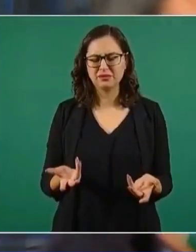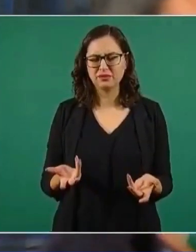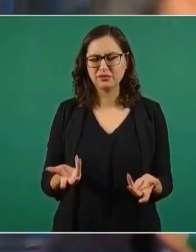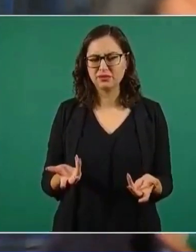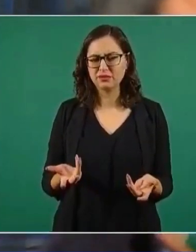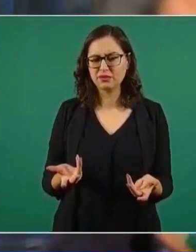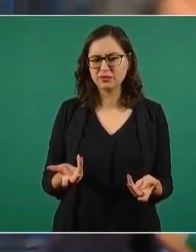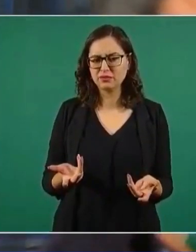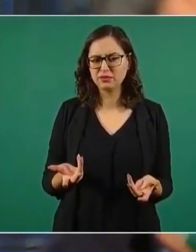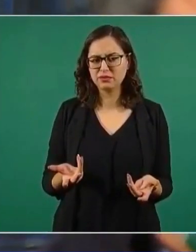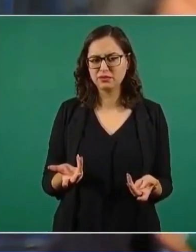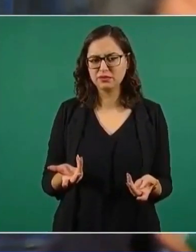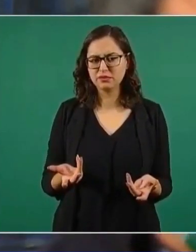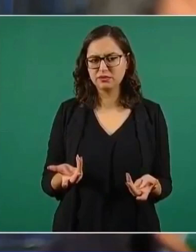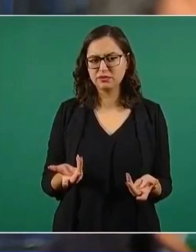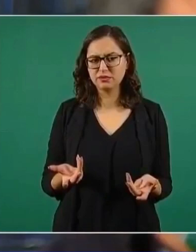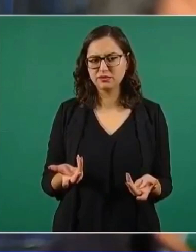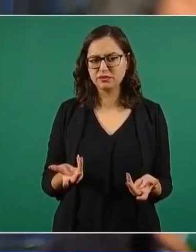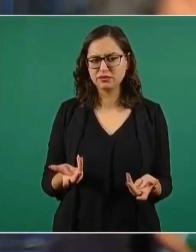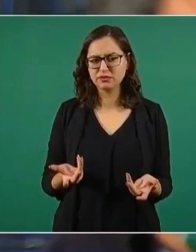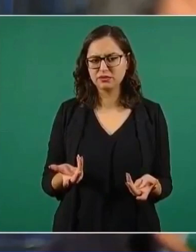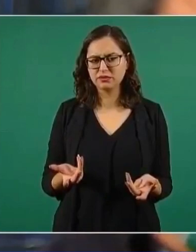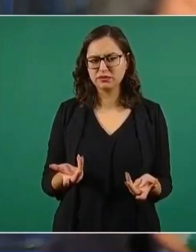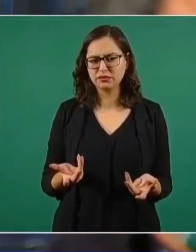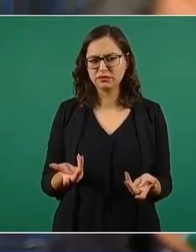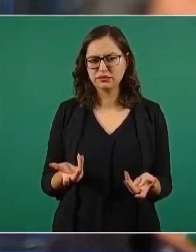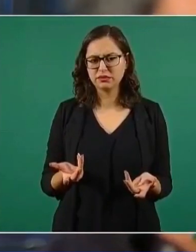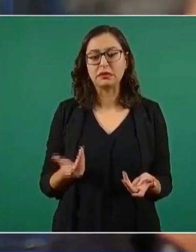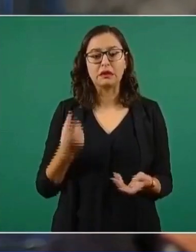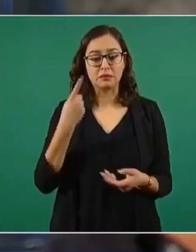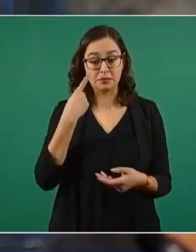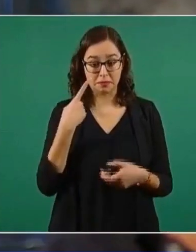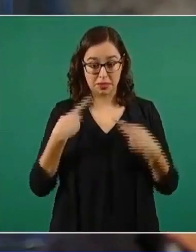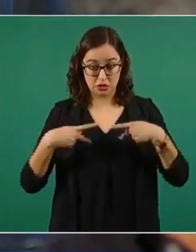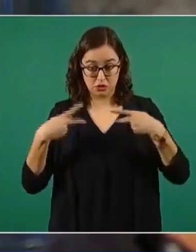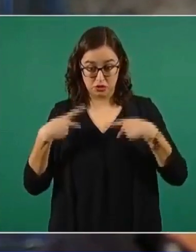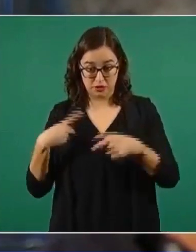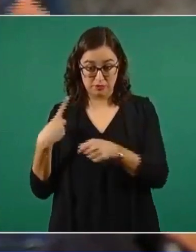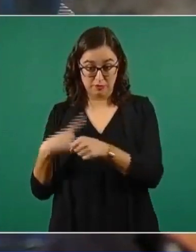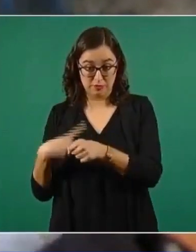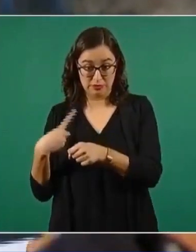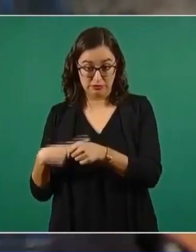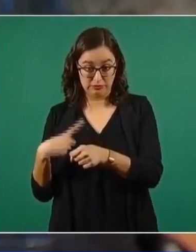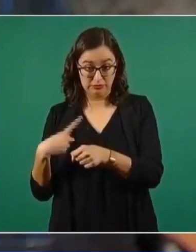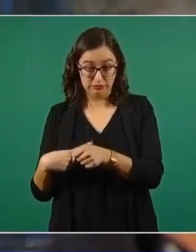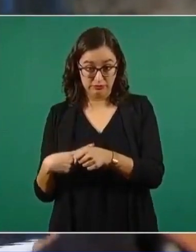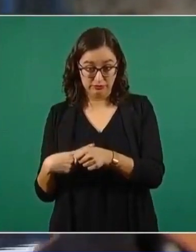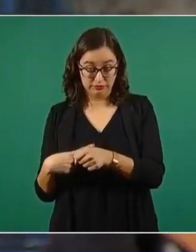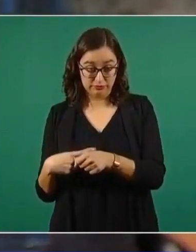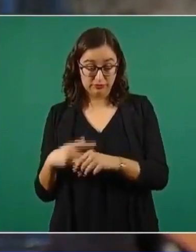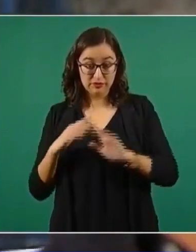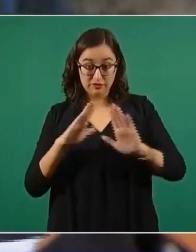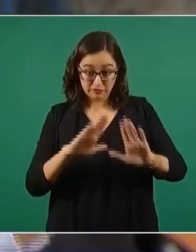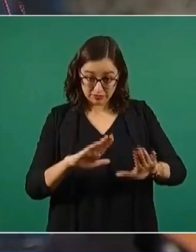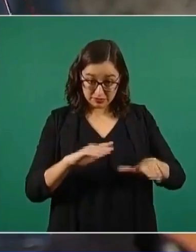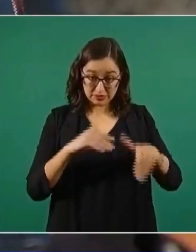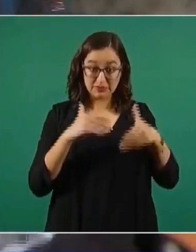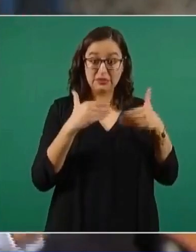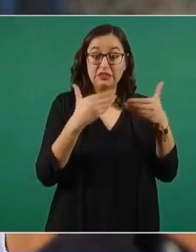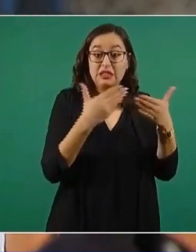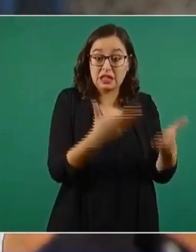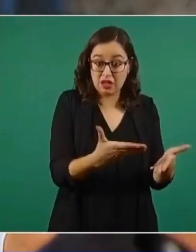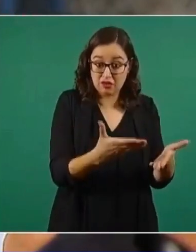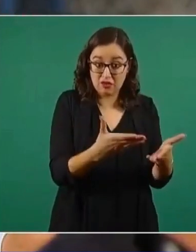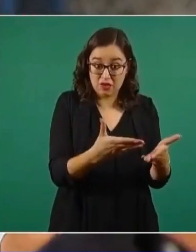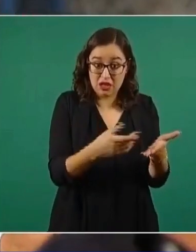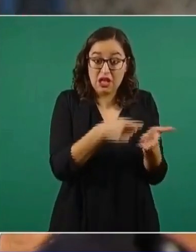el familiar del paciente compra el medicamento en la clínica de la calle afuera y luego la lleva adentro para que supuestamente